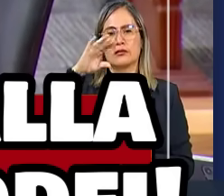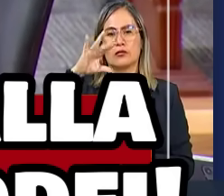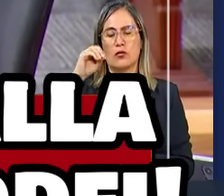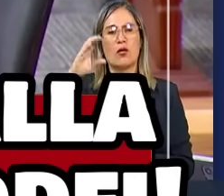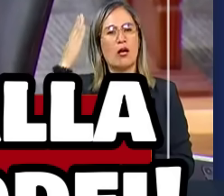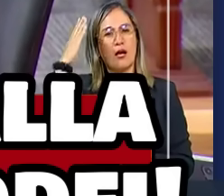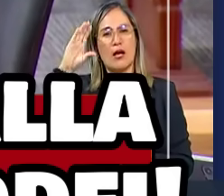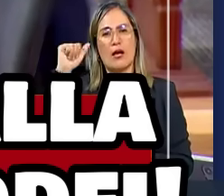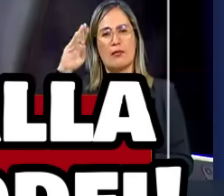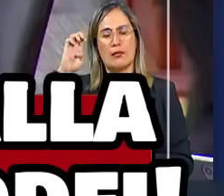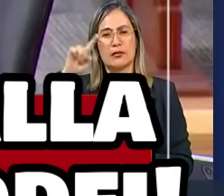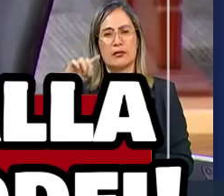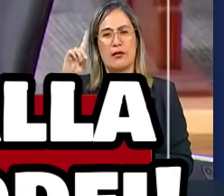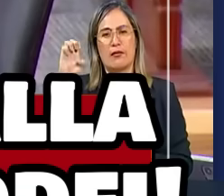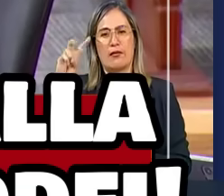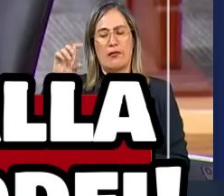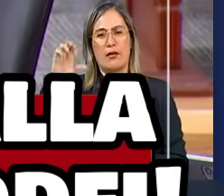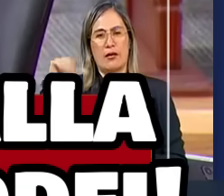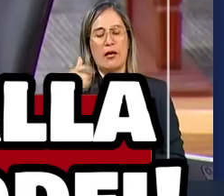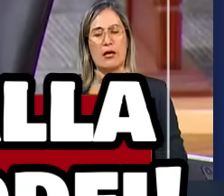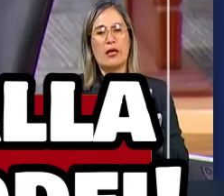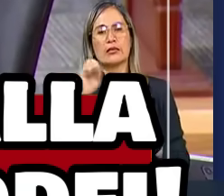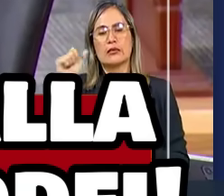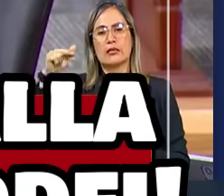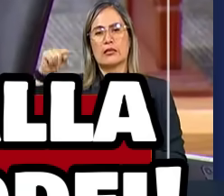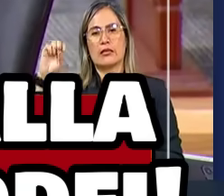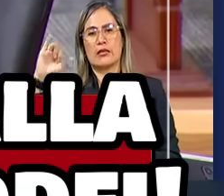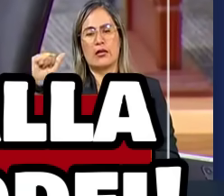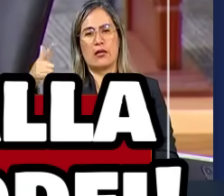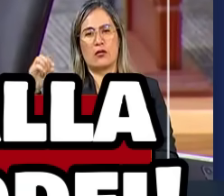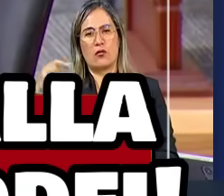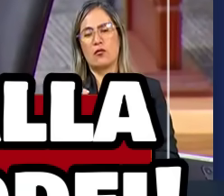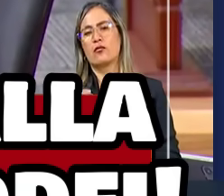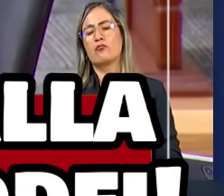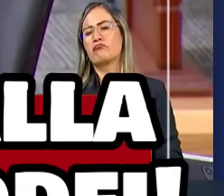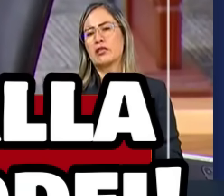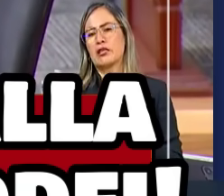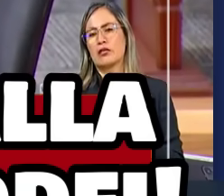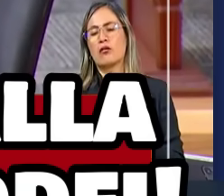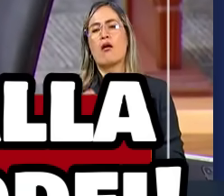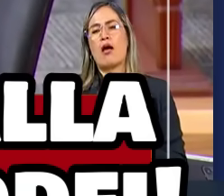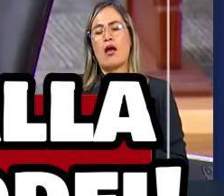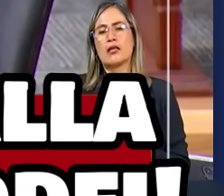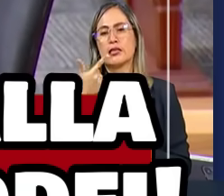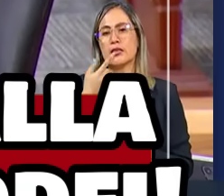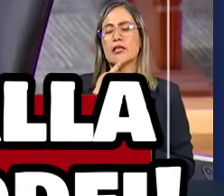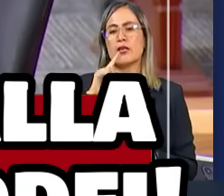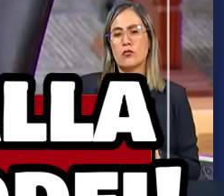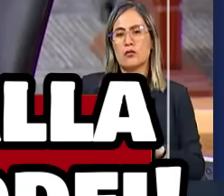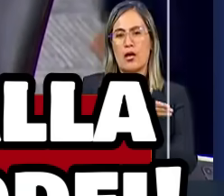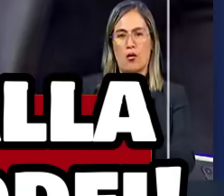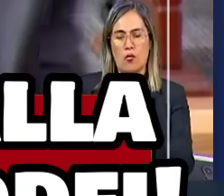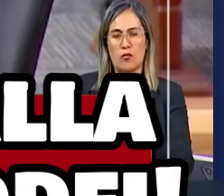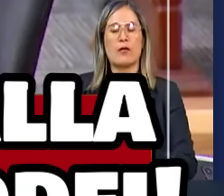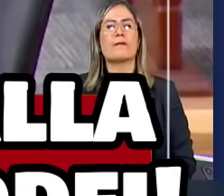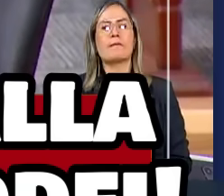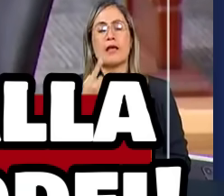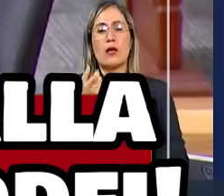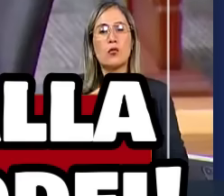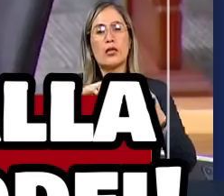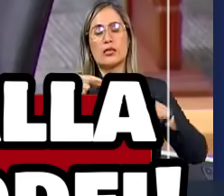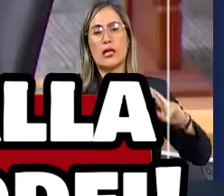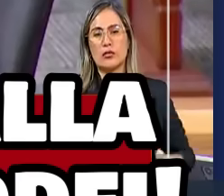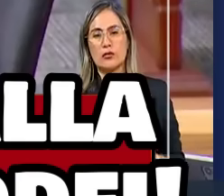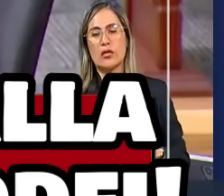como texto de ese contenido que Santiago Nieto reconoció que hay 7 denuncias en su contra ante la Fiscalía General de la República, enfatizando que algunas están